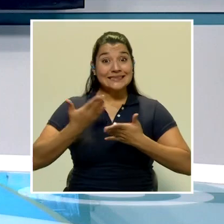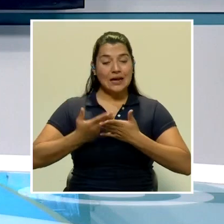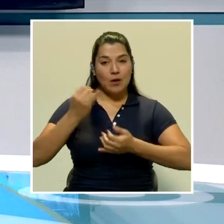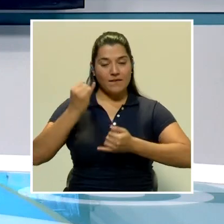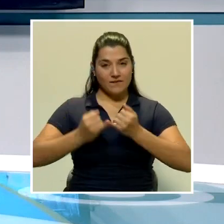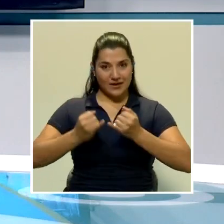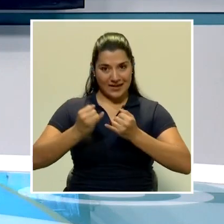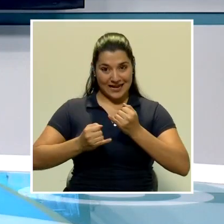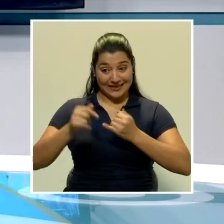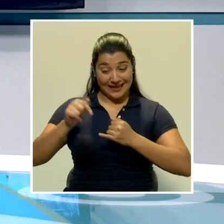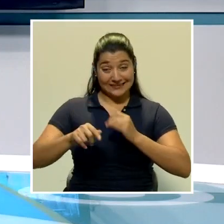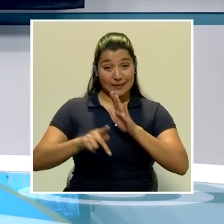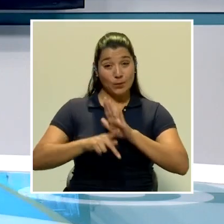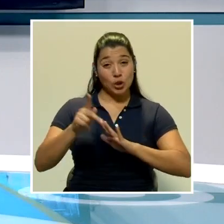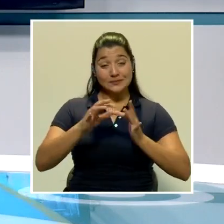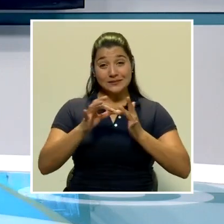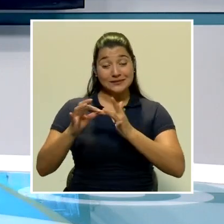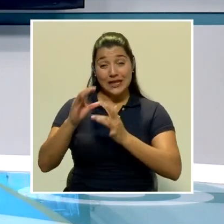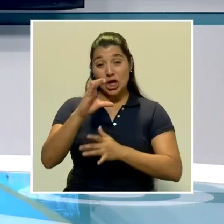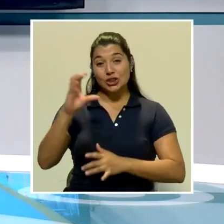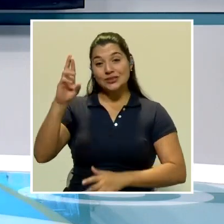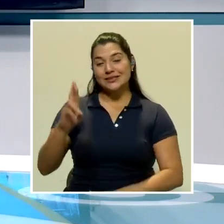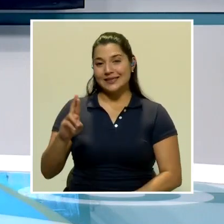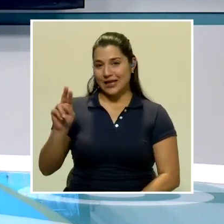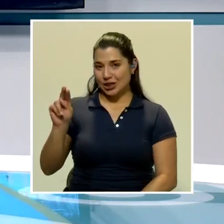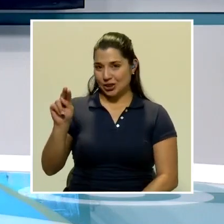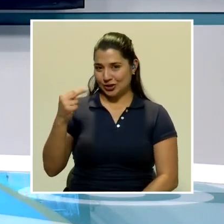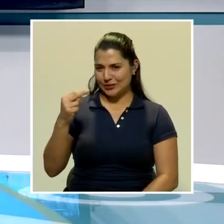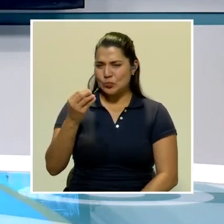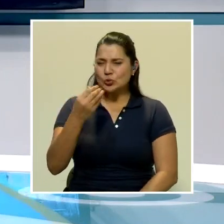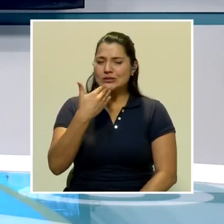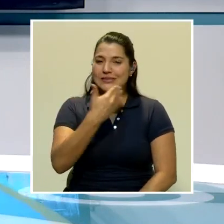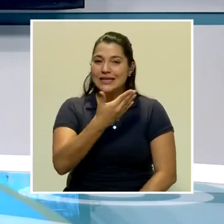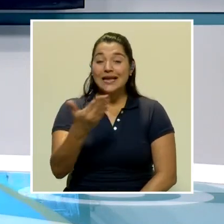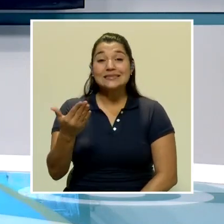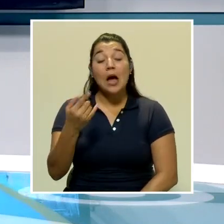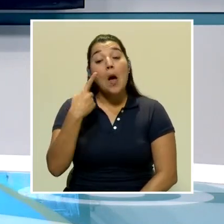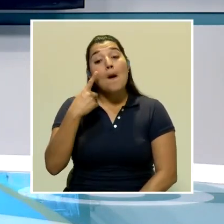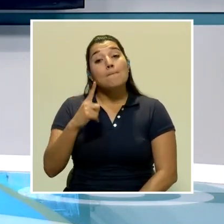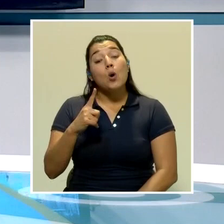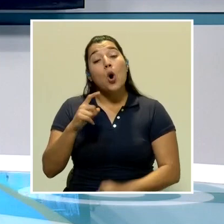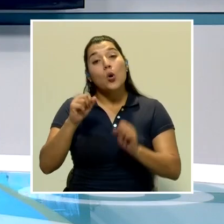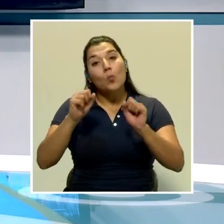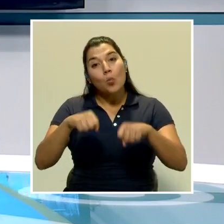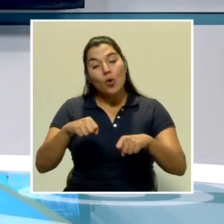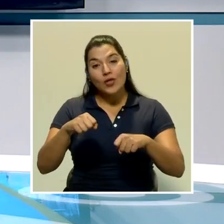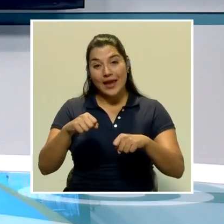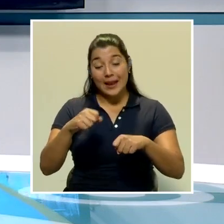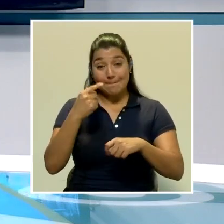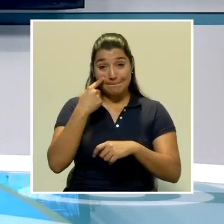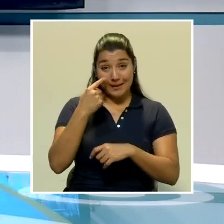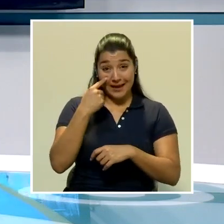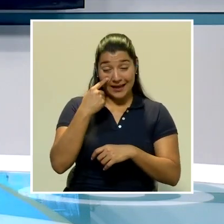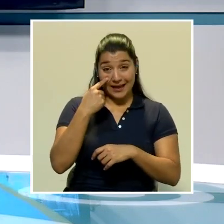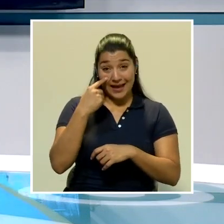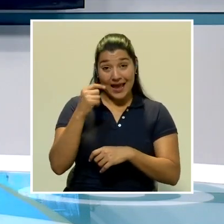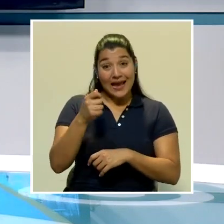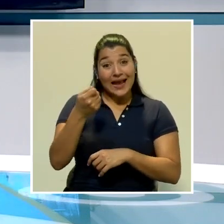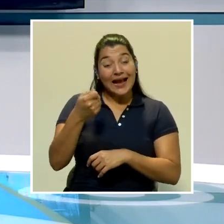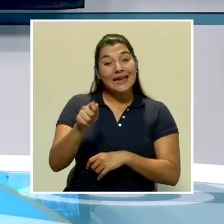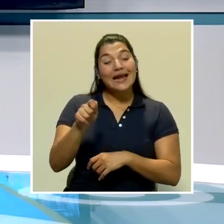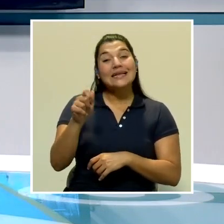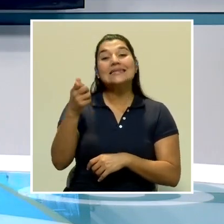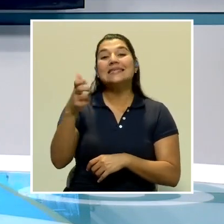final de esta edición estelar de Costa Rica Noticias. Muchas gracias por haberse informado con la señal de Canal